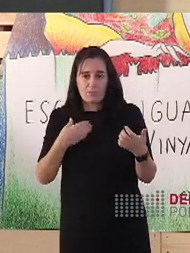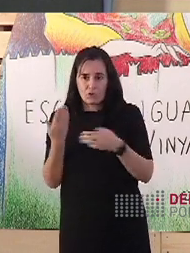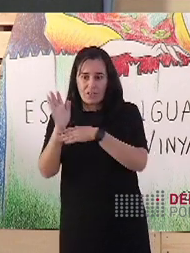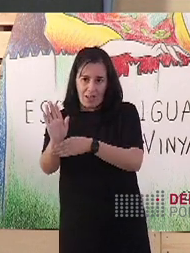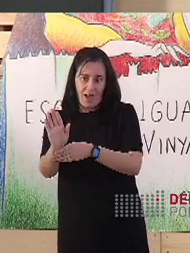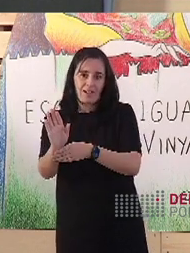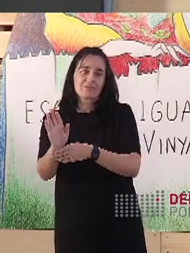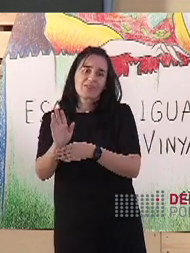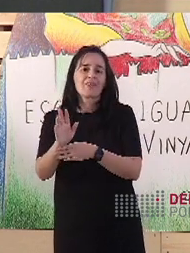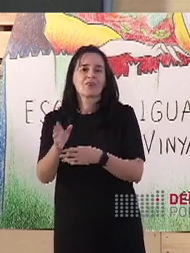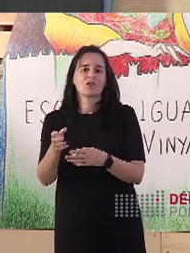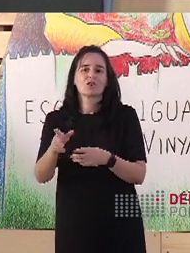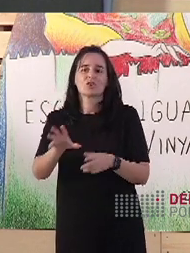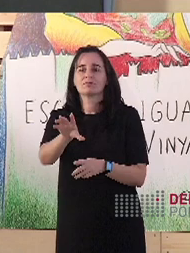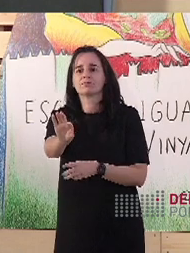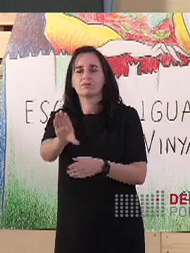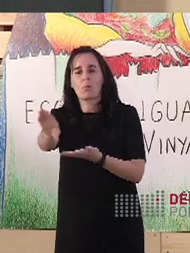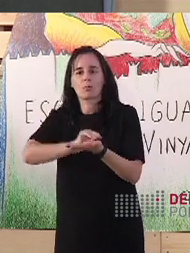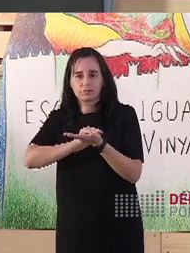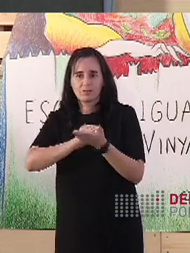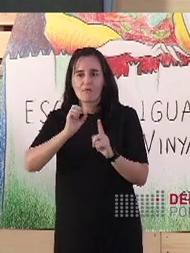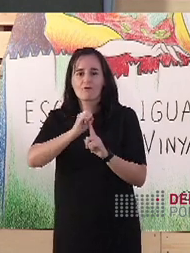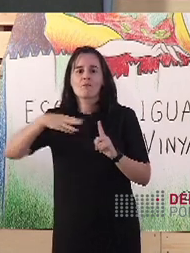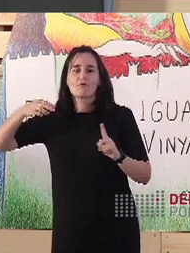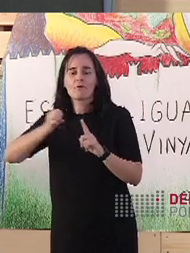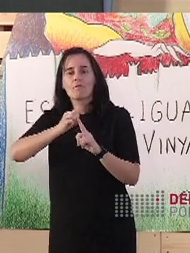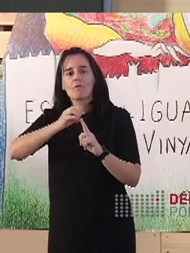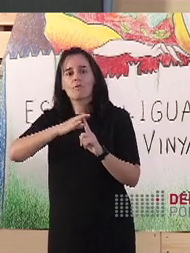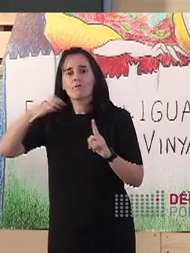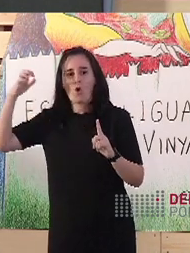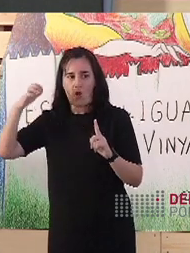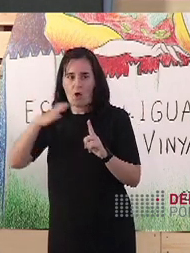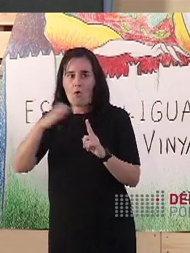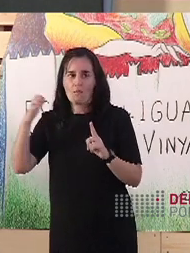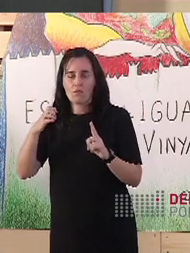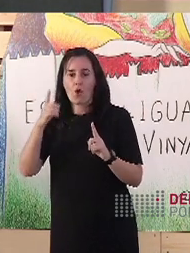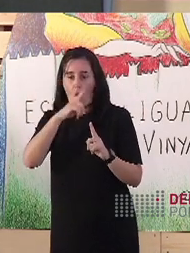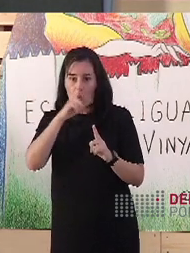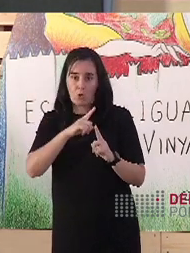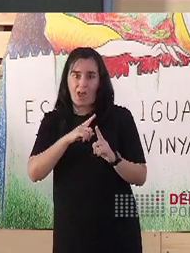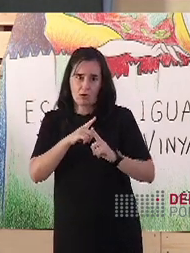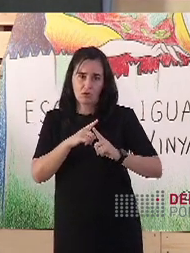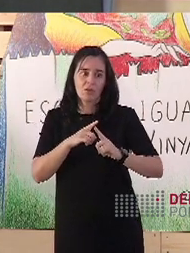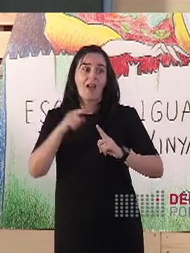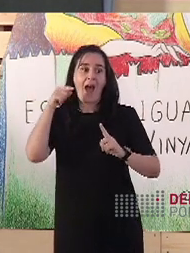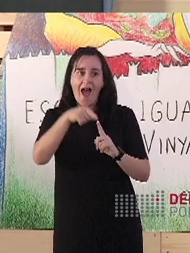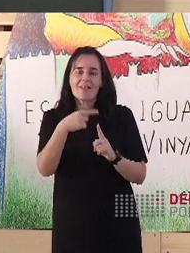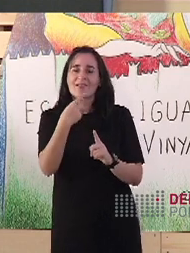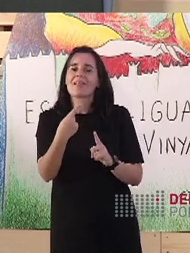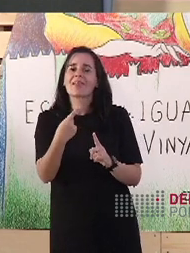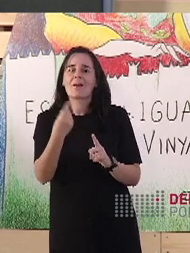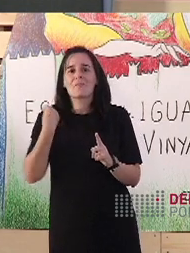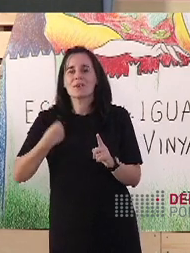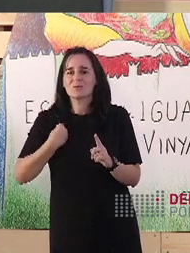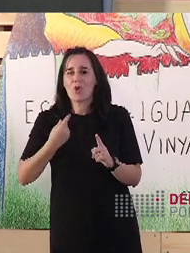final ellos mismos se delatan, ¿de acuerdo? O sea, en los foros de puteros ellos dicen exactamente lo que nosotras